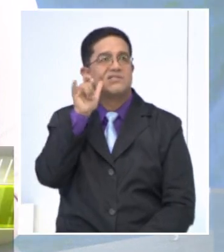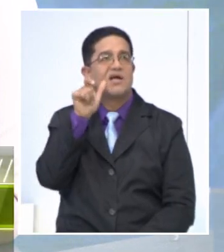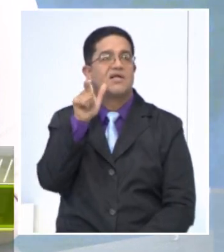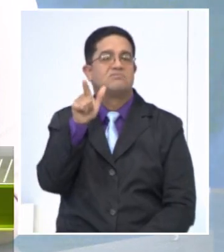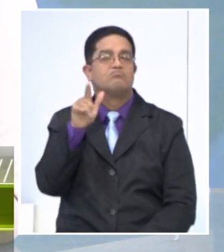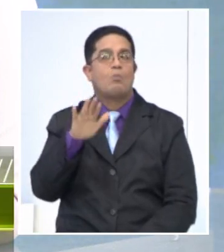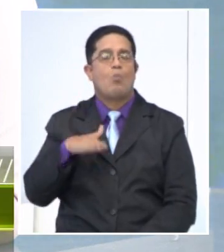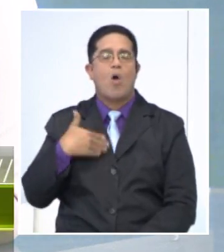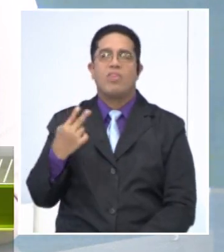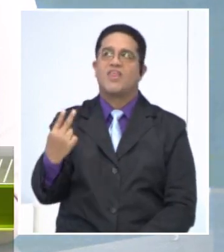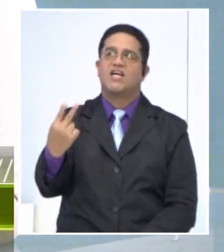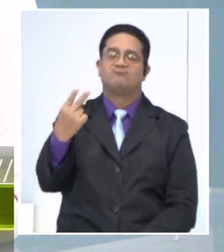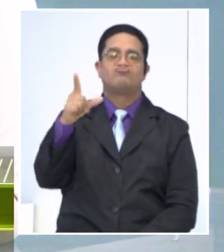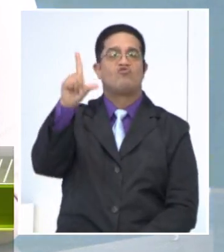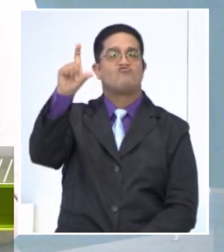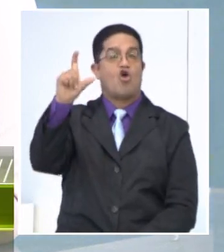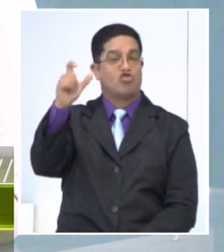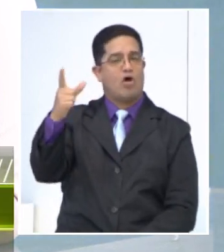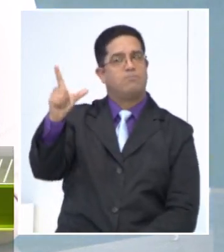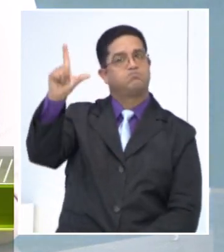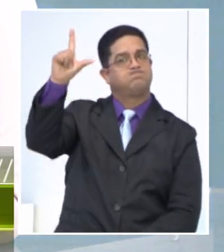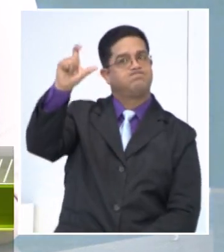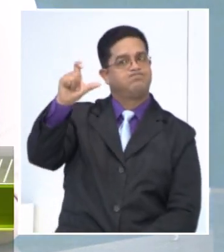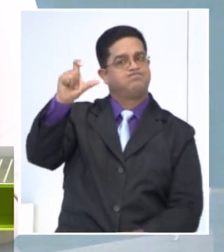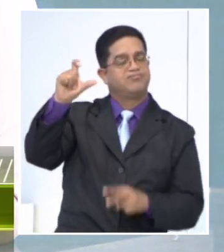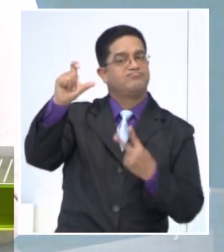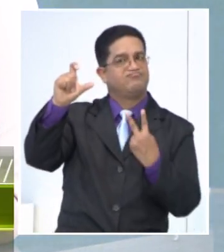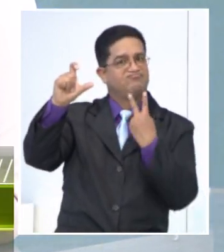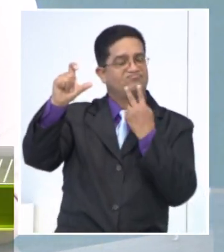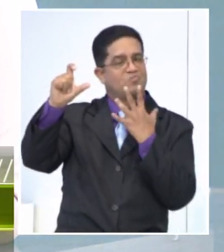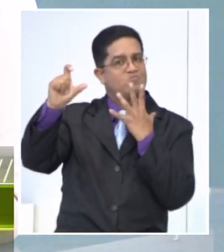que nos modifica las facciones, que nos aumenta los labios, y si